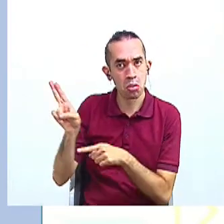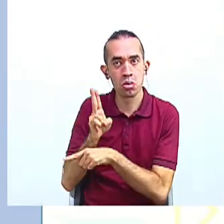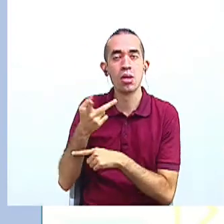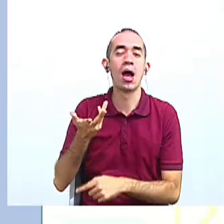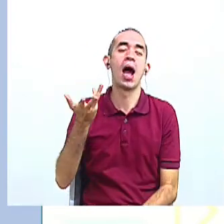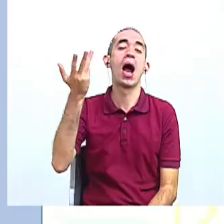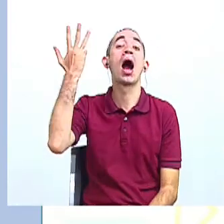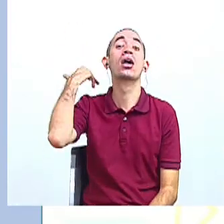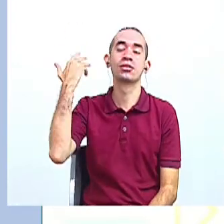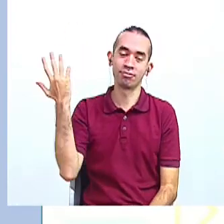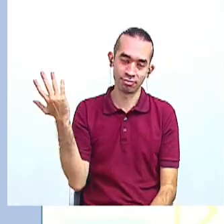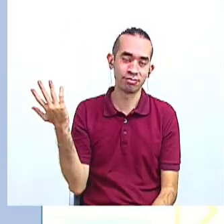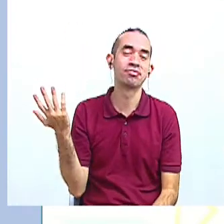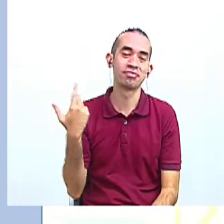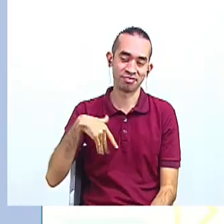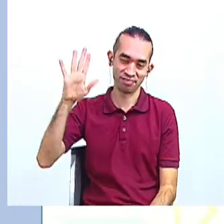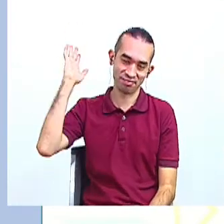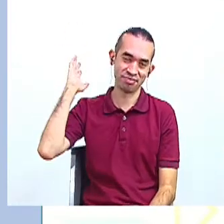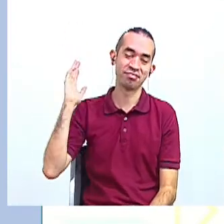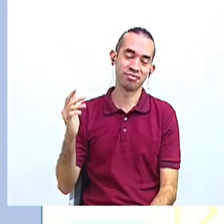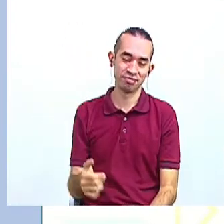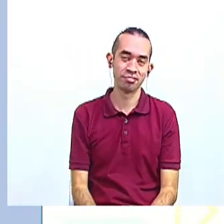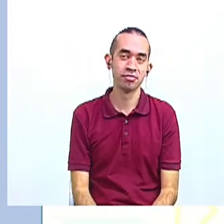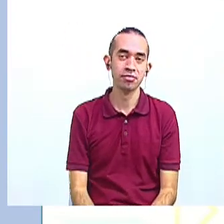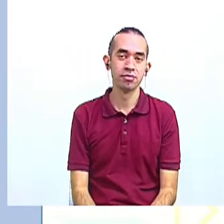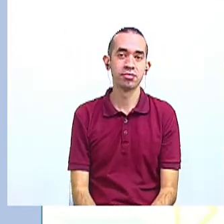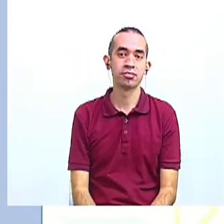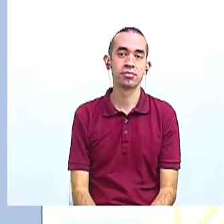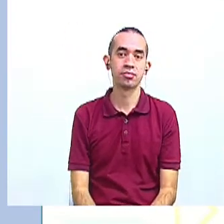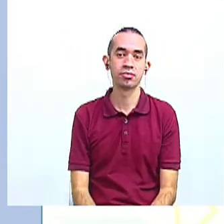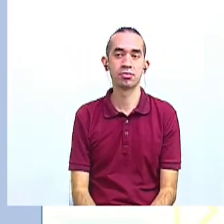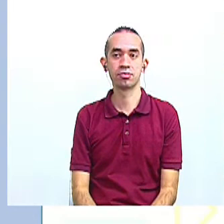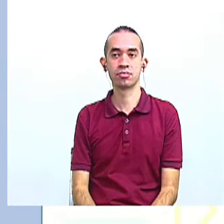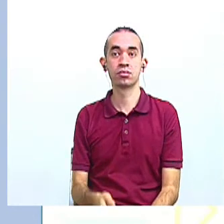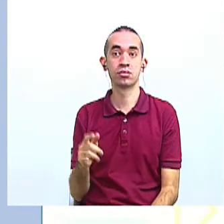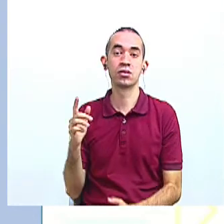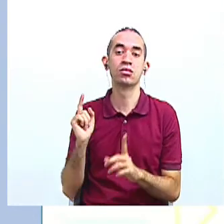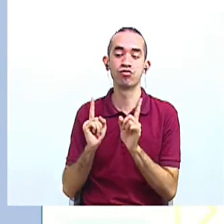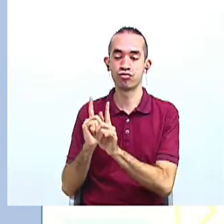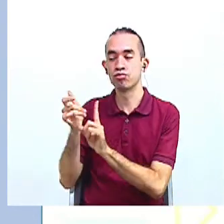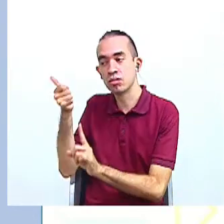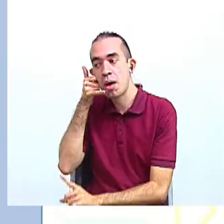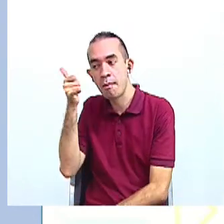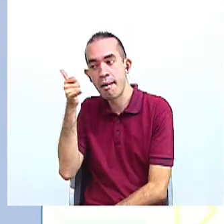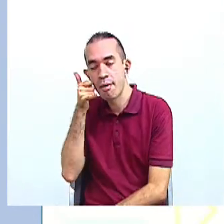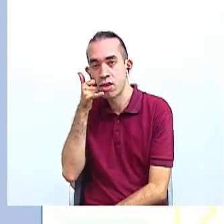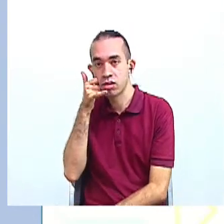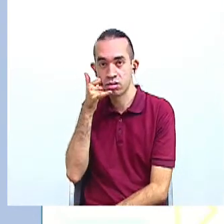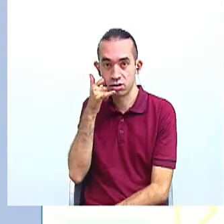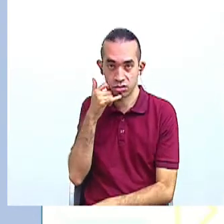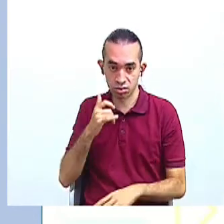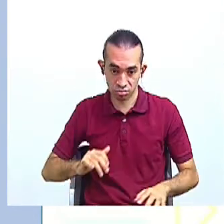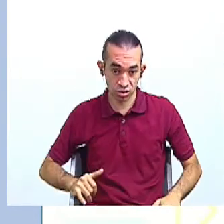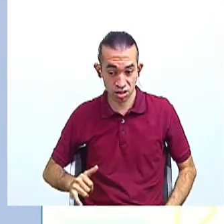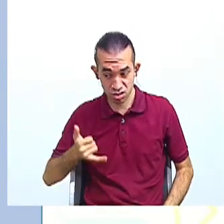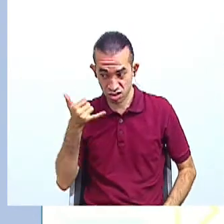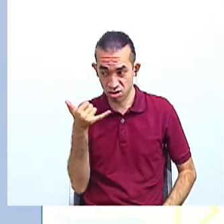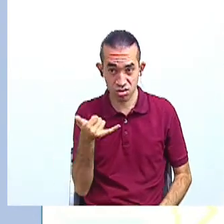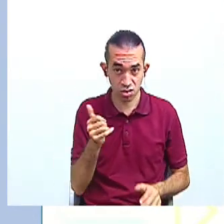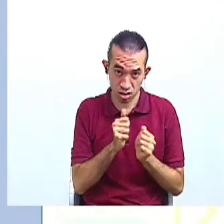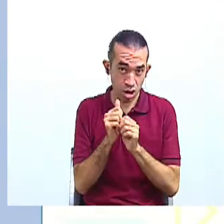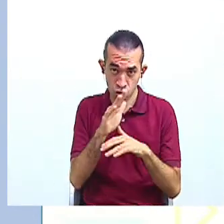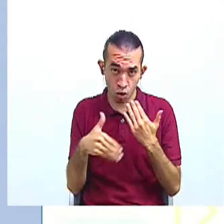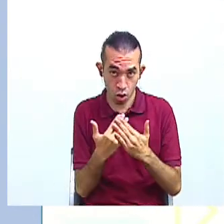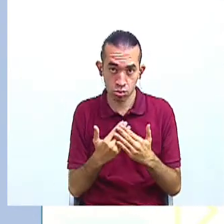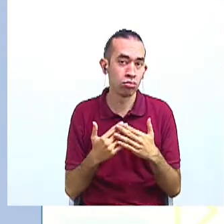tan importantes en nuestros tiempos. Desde ahí se hacían llamadas, porque antes no todo el mundo tenía celular como